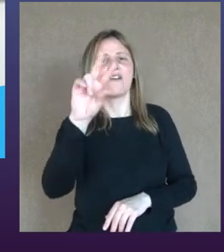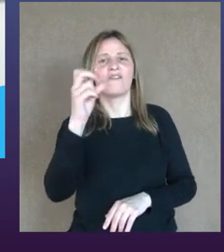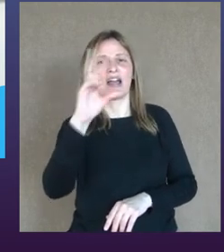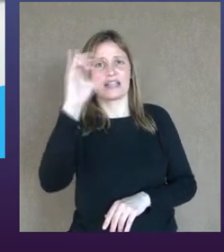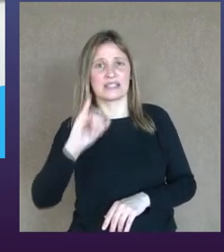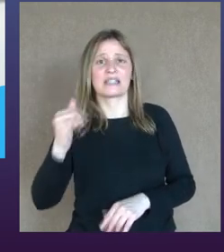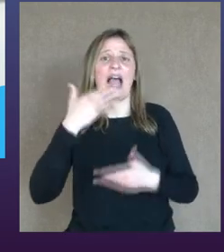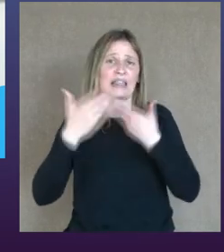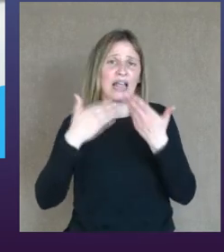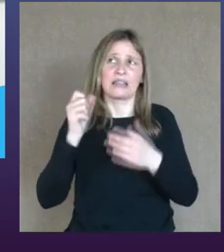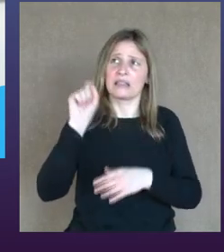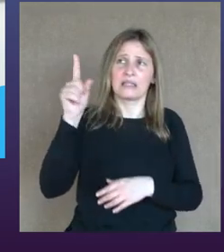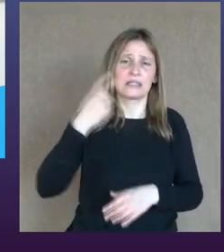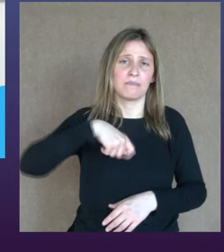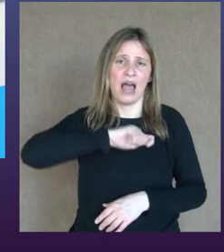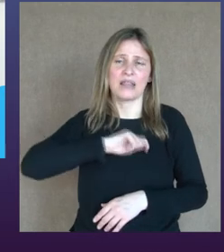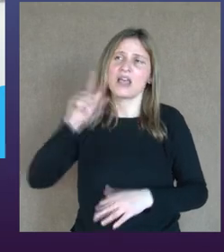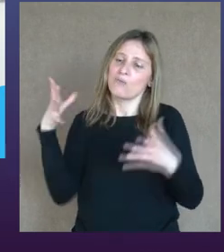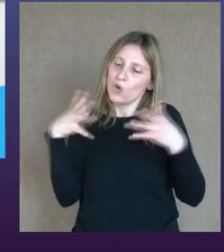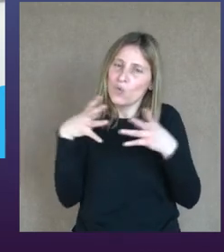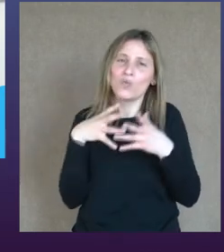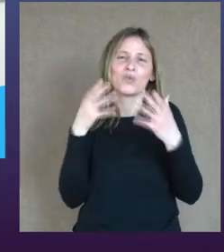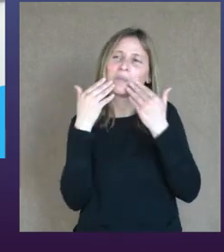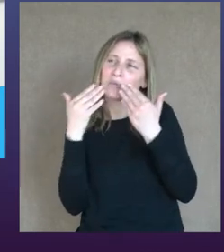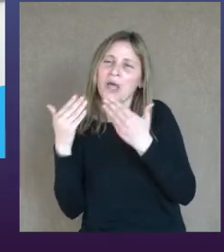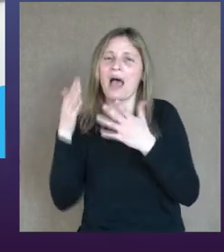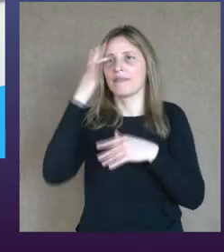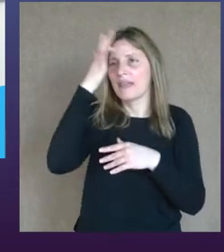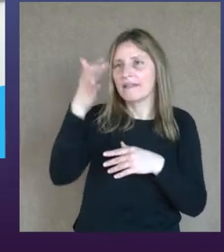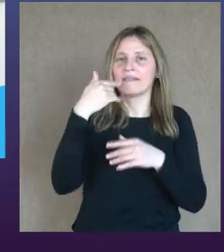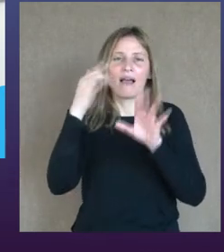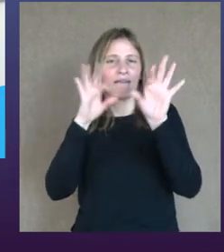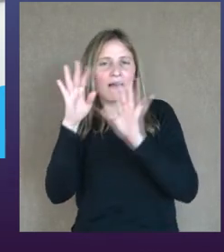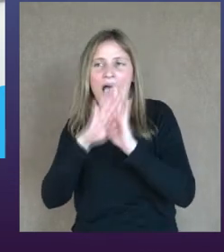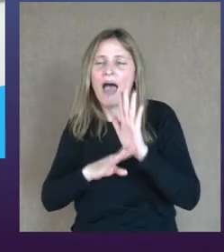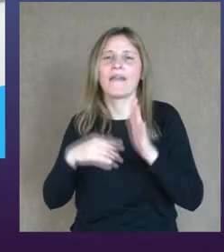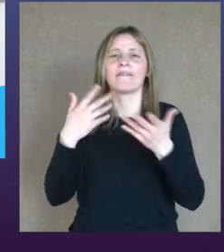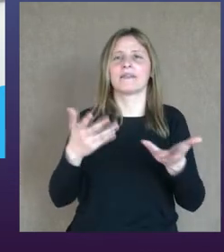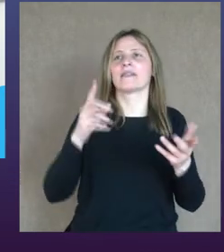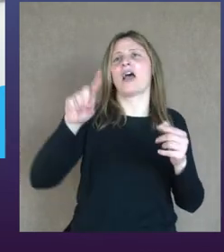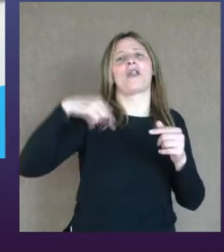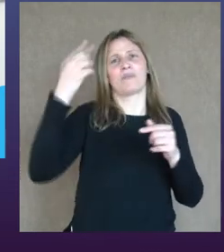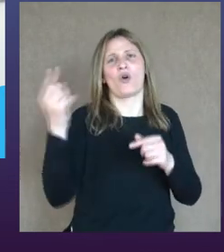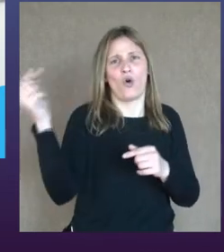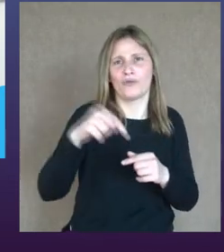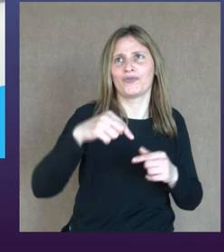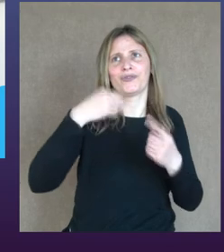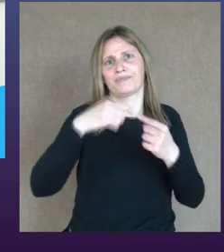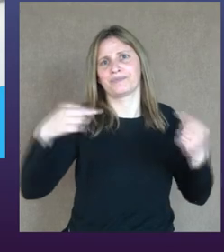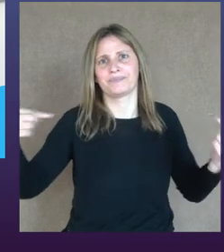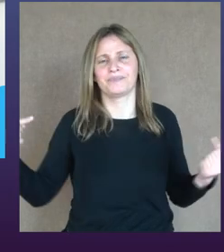Y estuvimos ahí como en algo muy íntimo, haciendo preguntas de técnica, de repertorio, vino Nahuel, ahora va a venir Eiko,